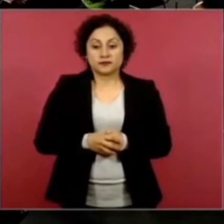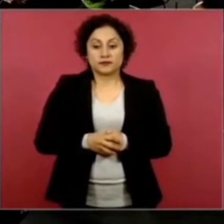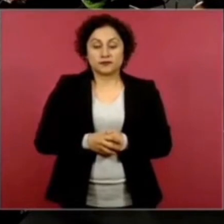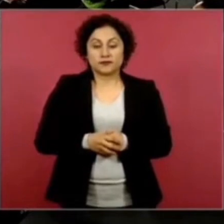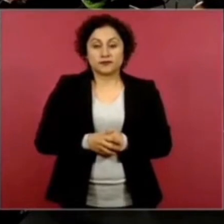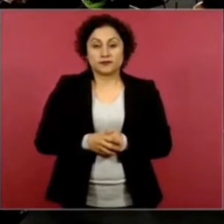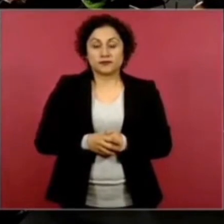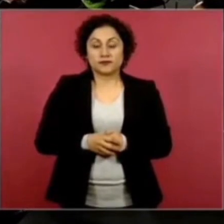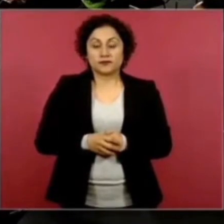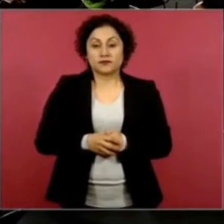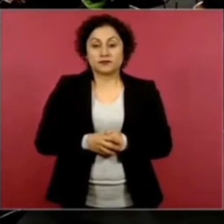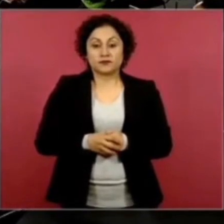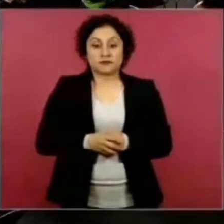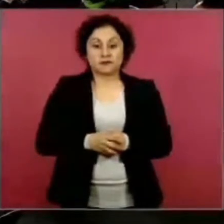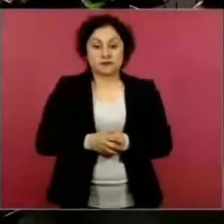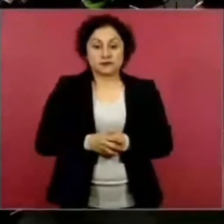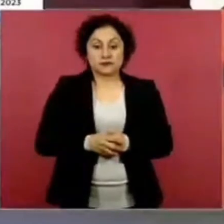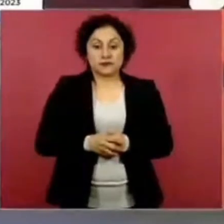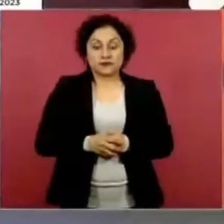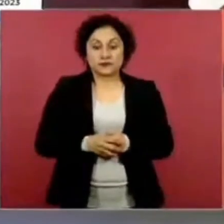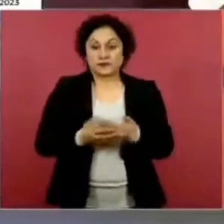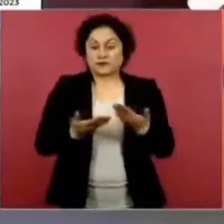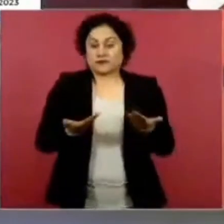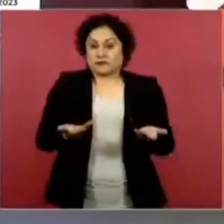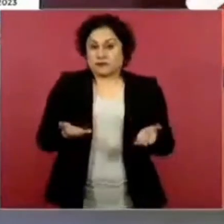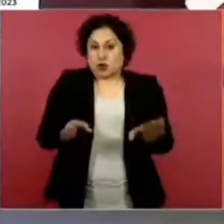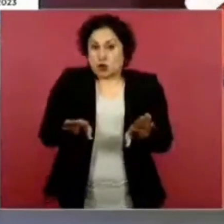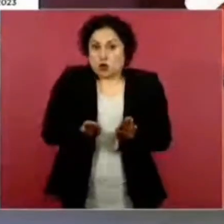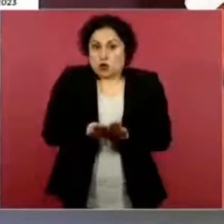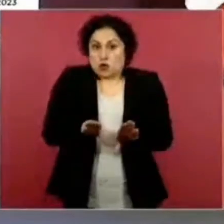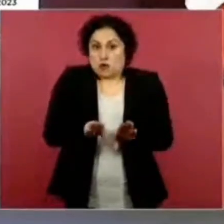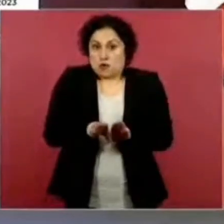Si no tenía al superpolicía